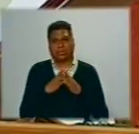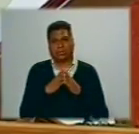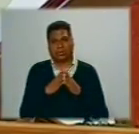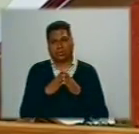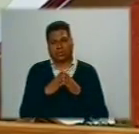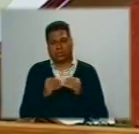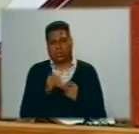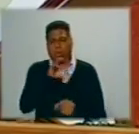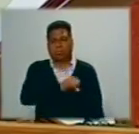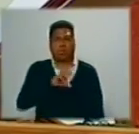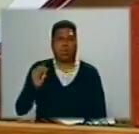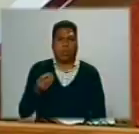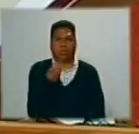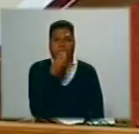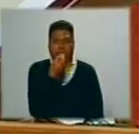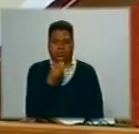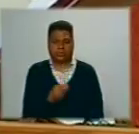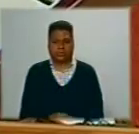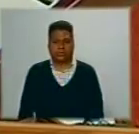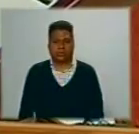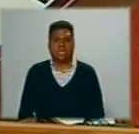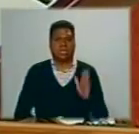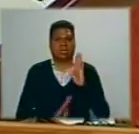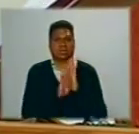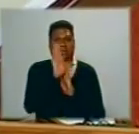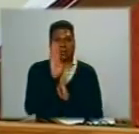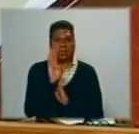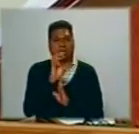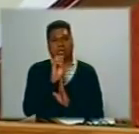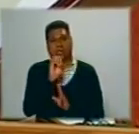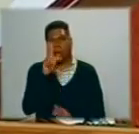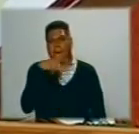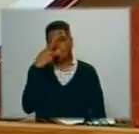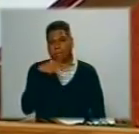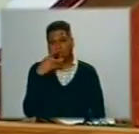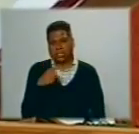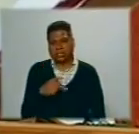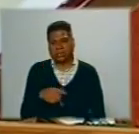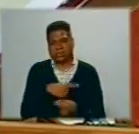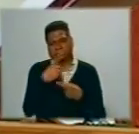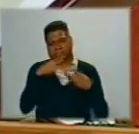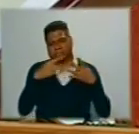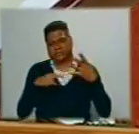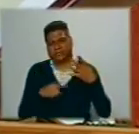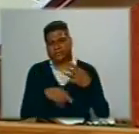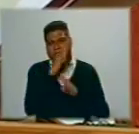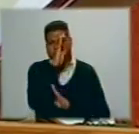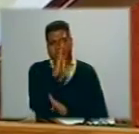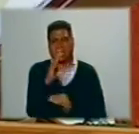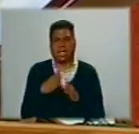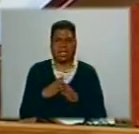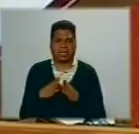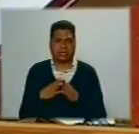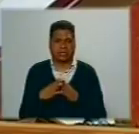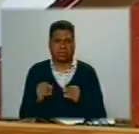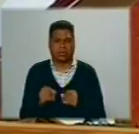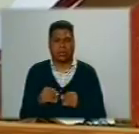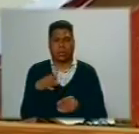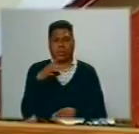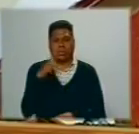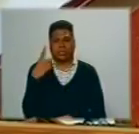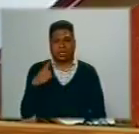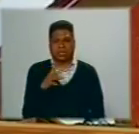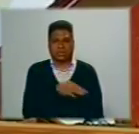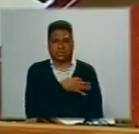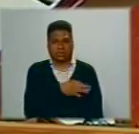determinados bienes y servicios a objeto de desarrollar políticas, programas y acciones dirigidas a la garantía de los derechos